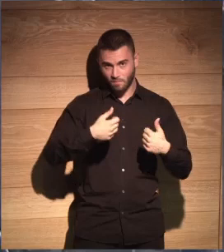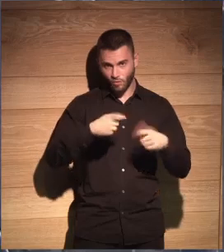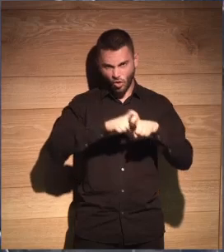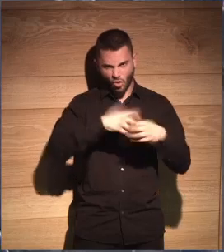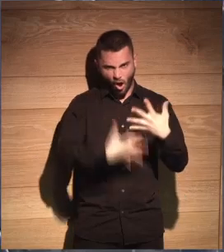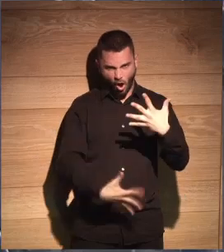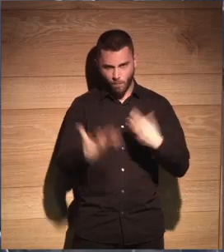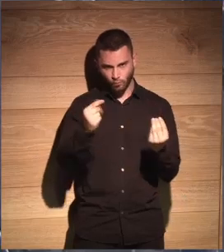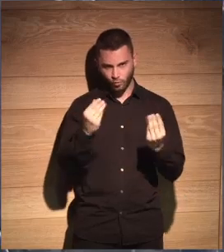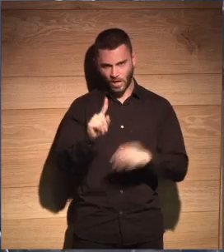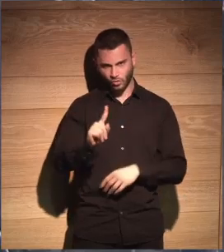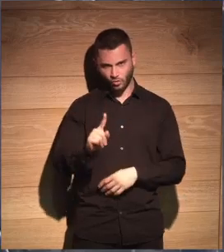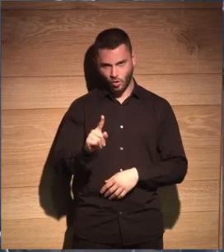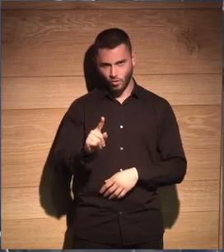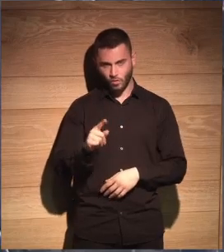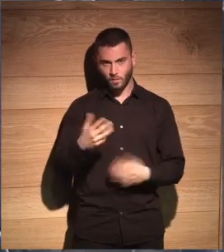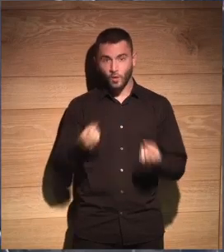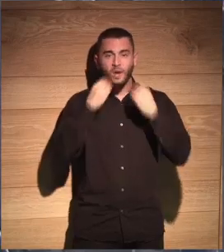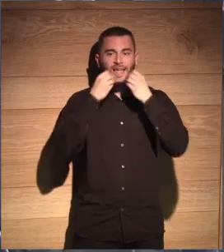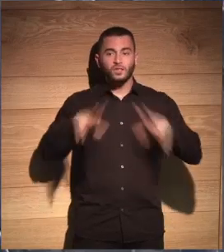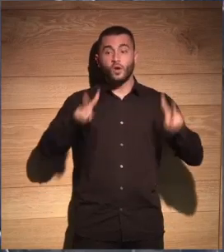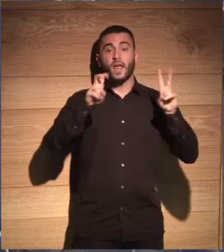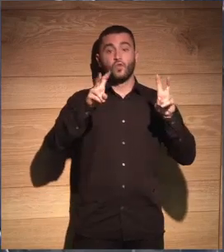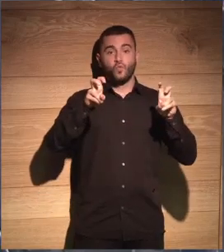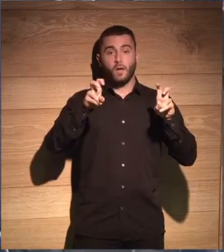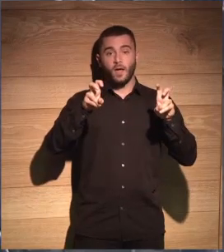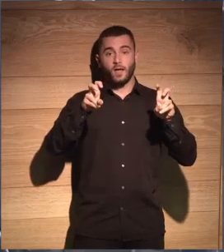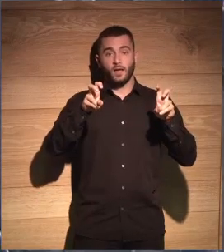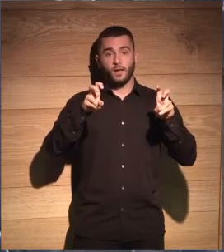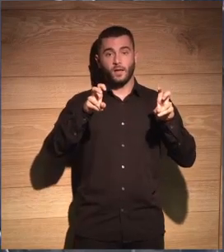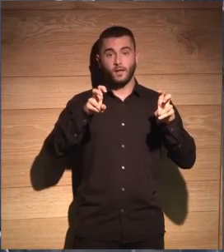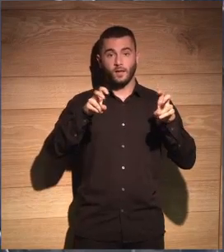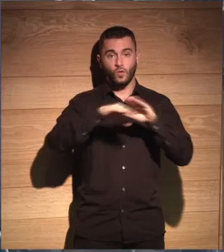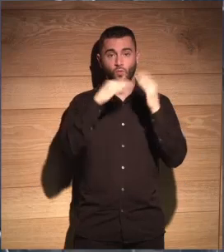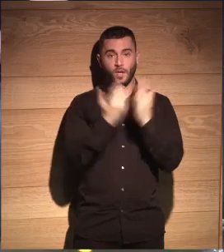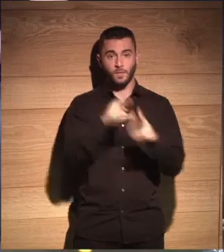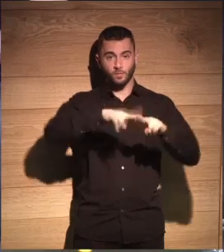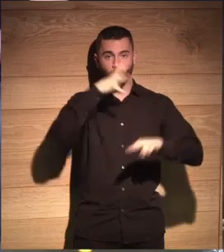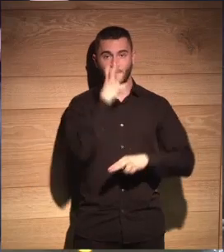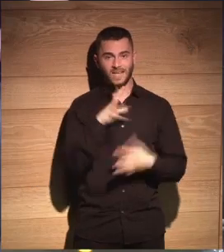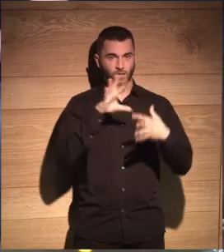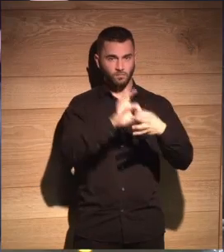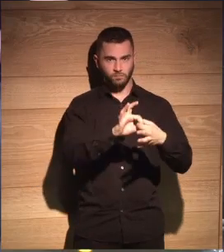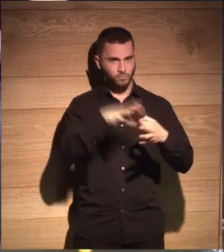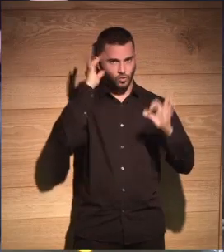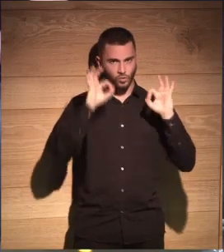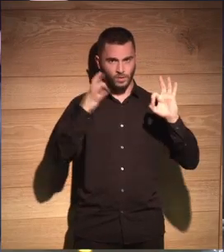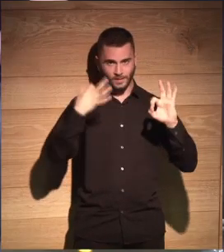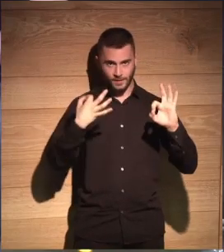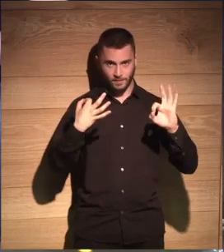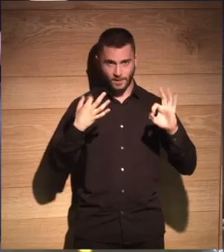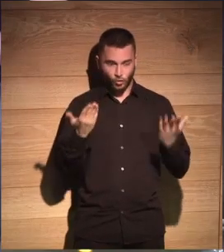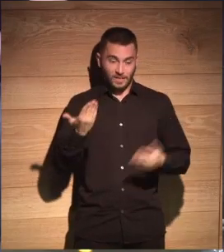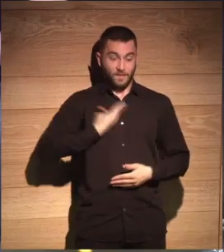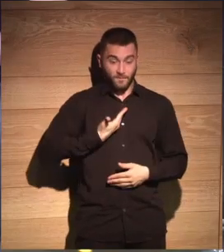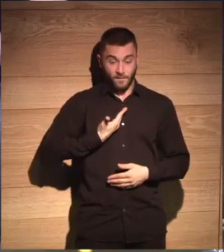muchas, fue que fuera una historia nueva y que fuera coherente con el universo de Black Sabbath. Entonces, claro que te afecta, porque se está